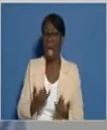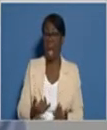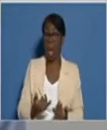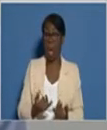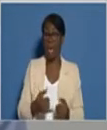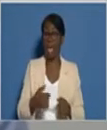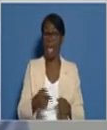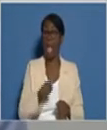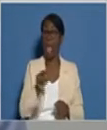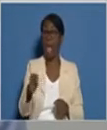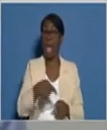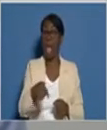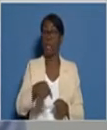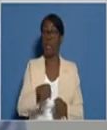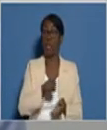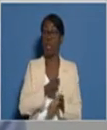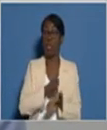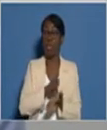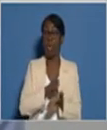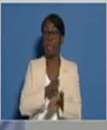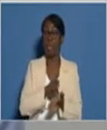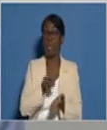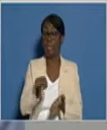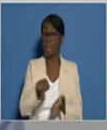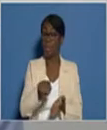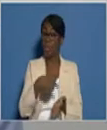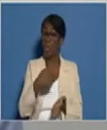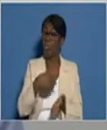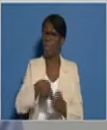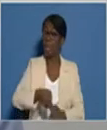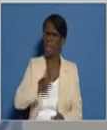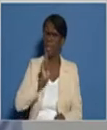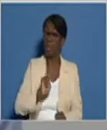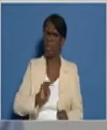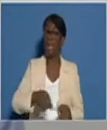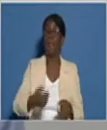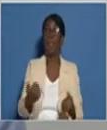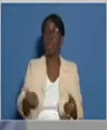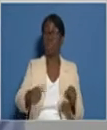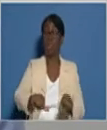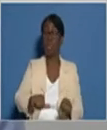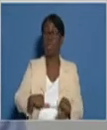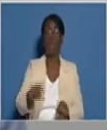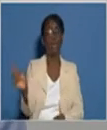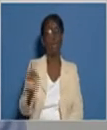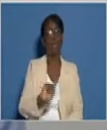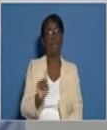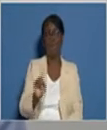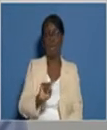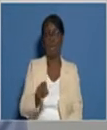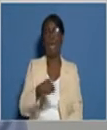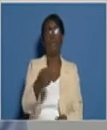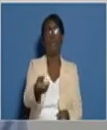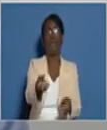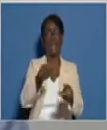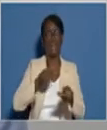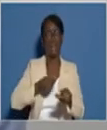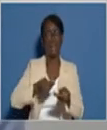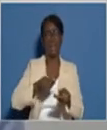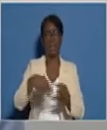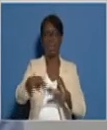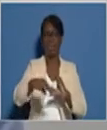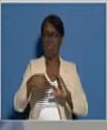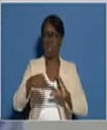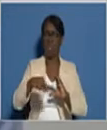acuerdo. Eso no se puede dar y nosotros hemos estado recibiendo denuncias sobre este tipo